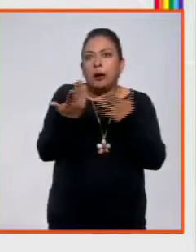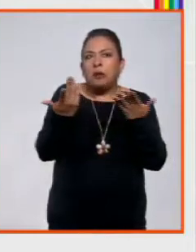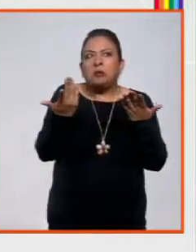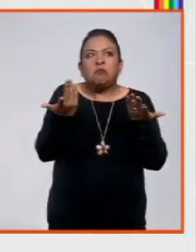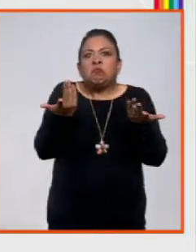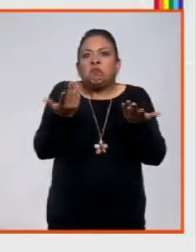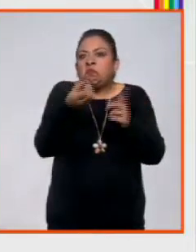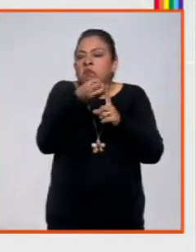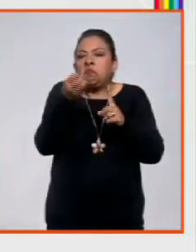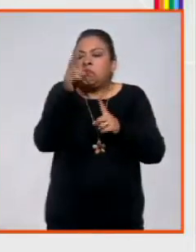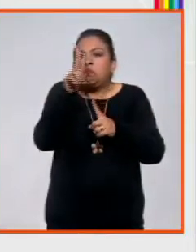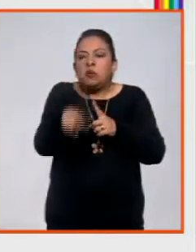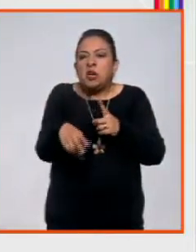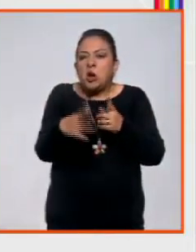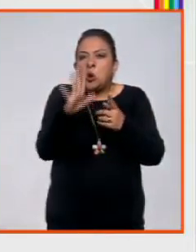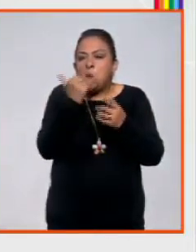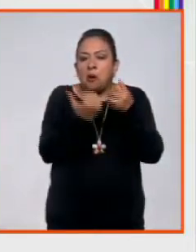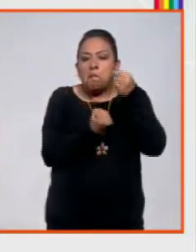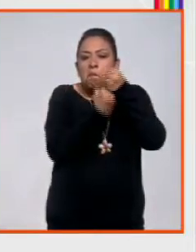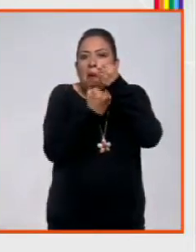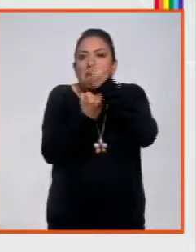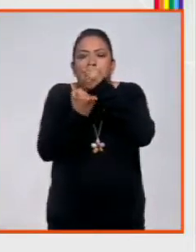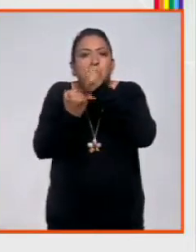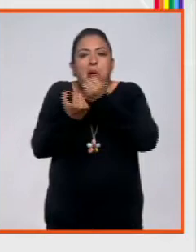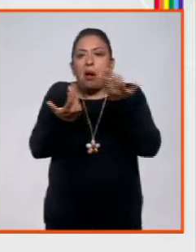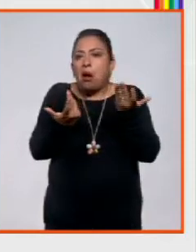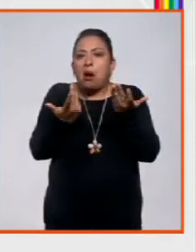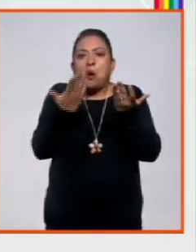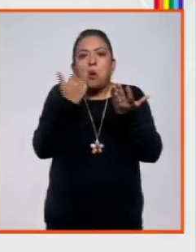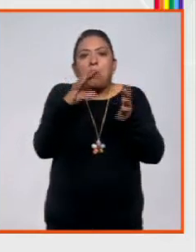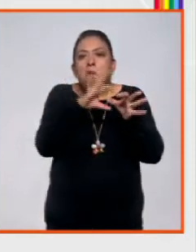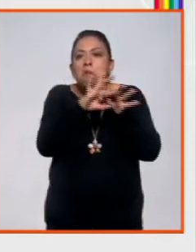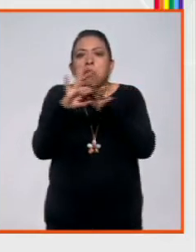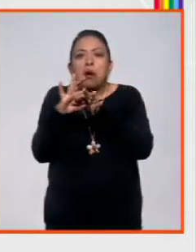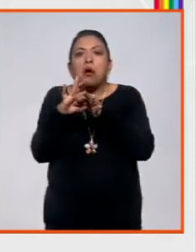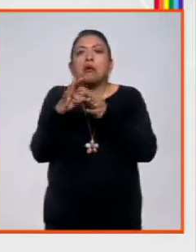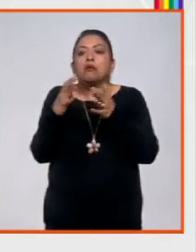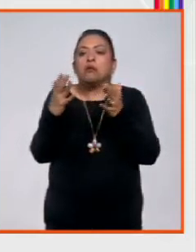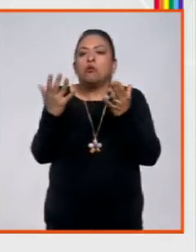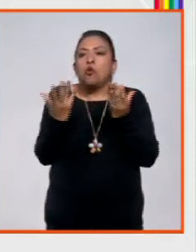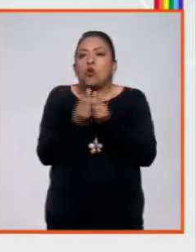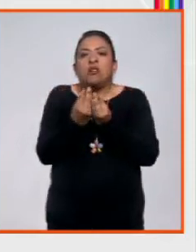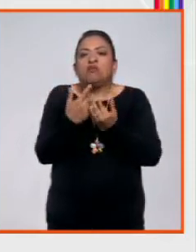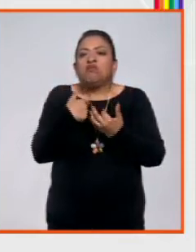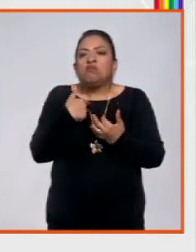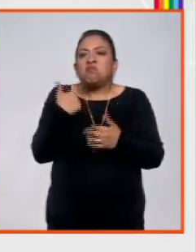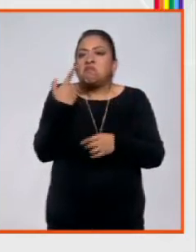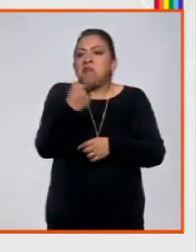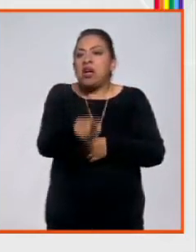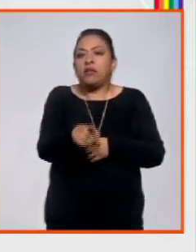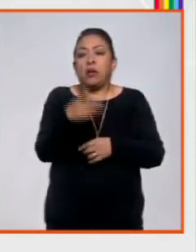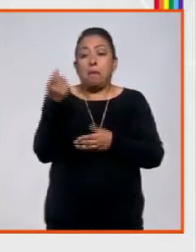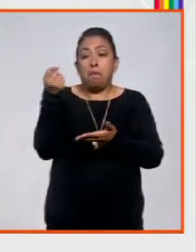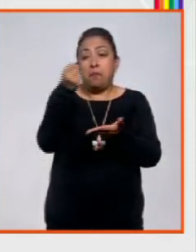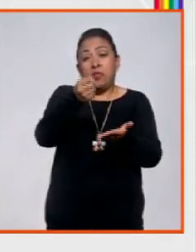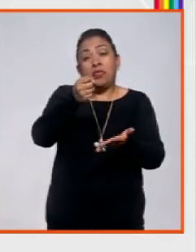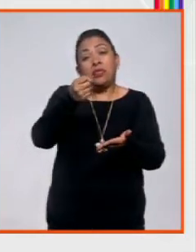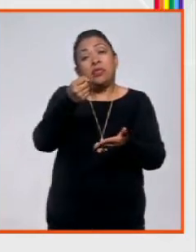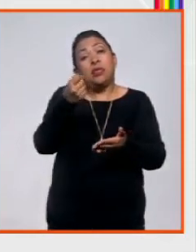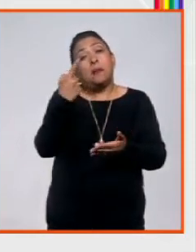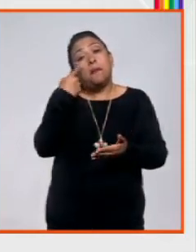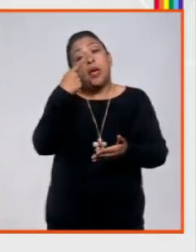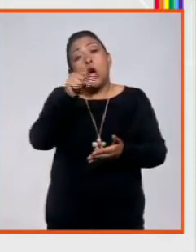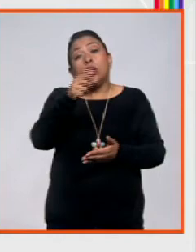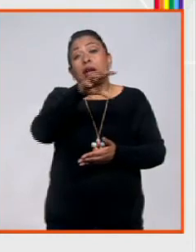tiene realmente una unidad a la que asirse nuestro presupuesto depende de